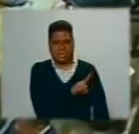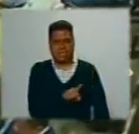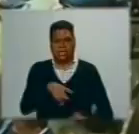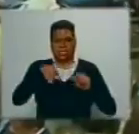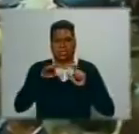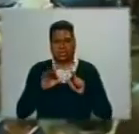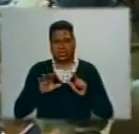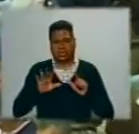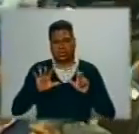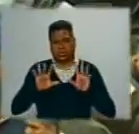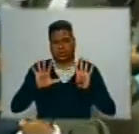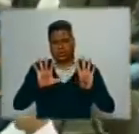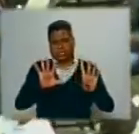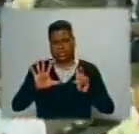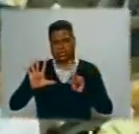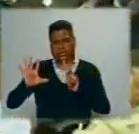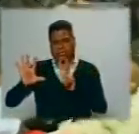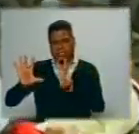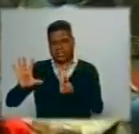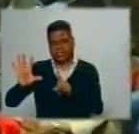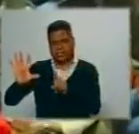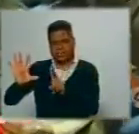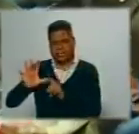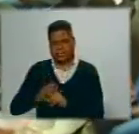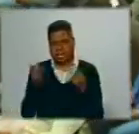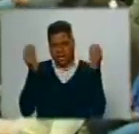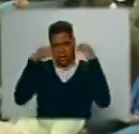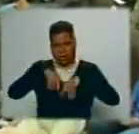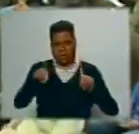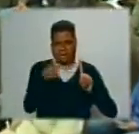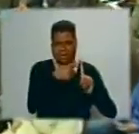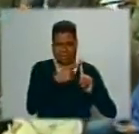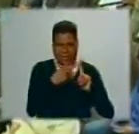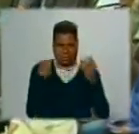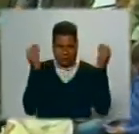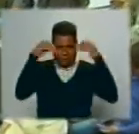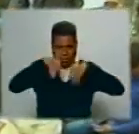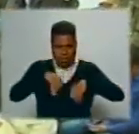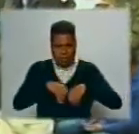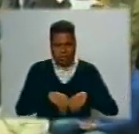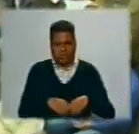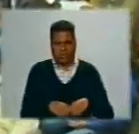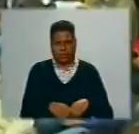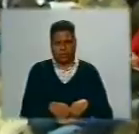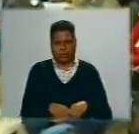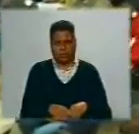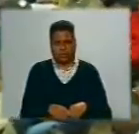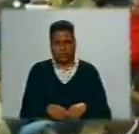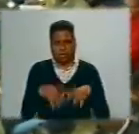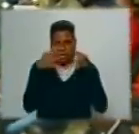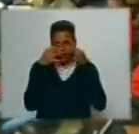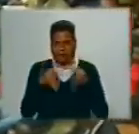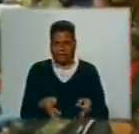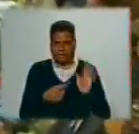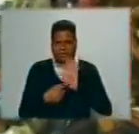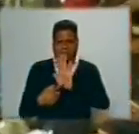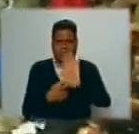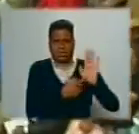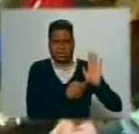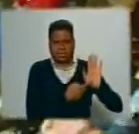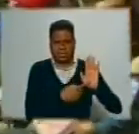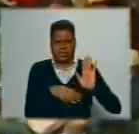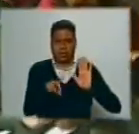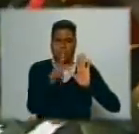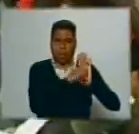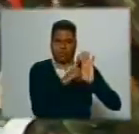1966. Acuerda, primero, reafirmar los legítimos y soberanos derechos de la República